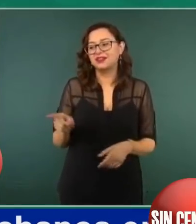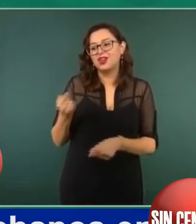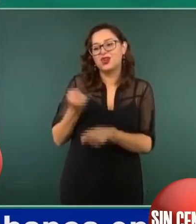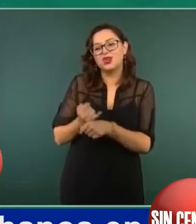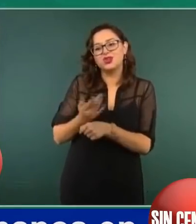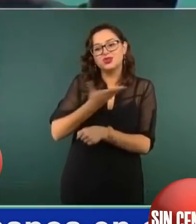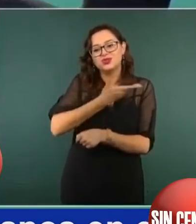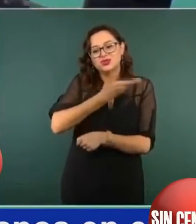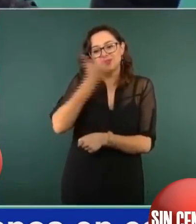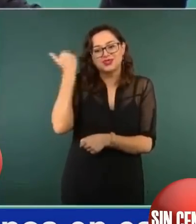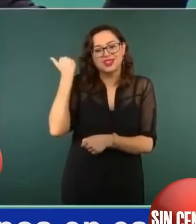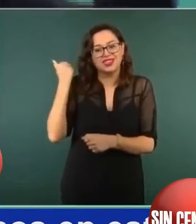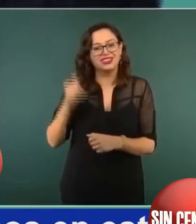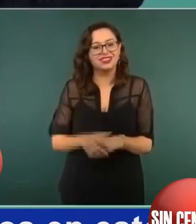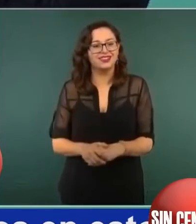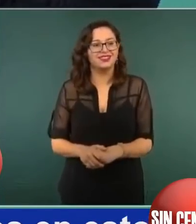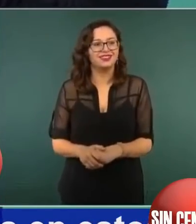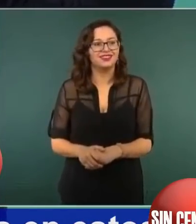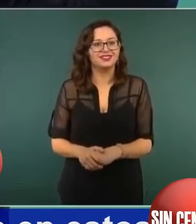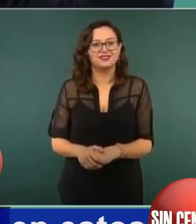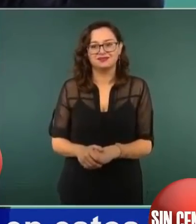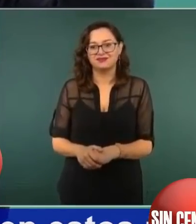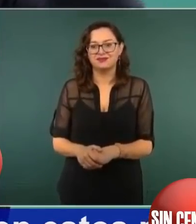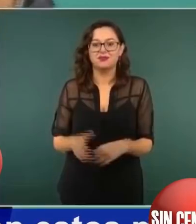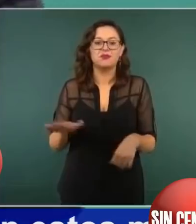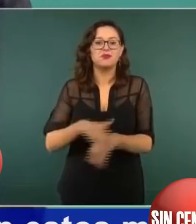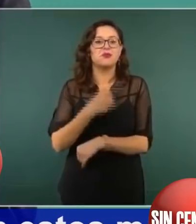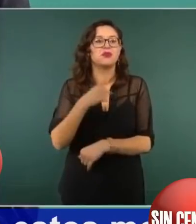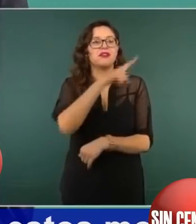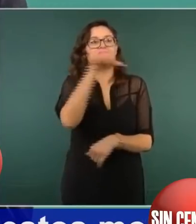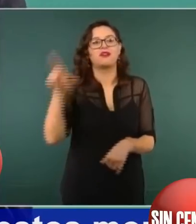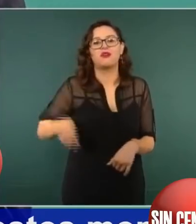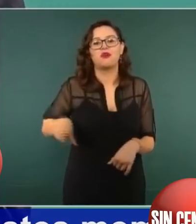quienes venían del porfiriato